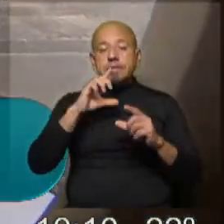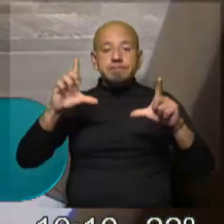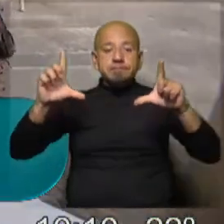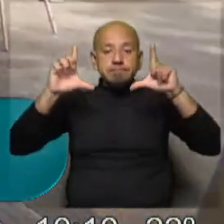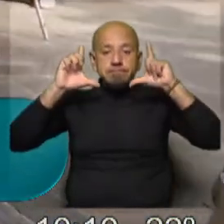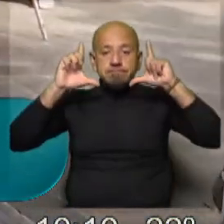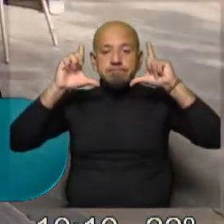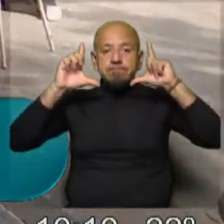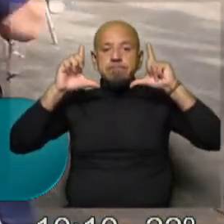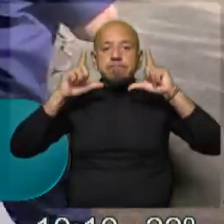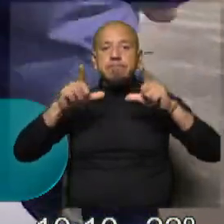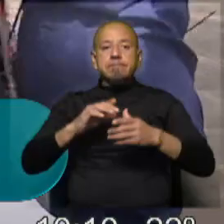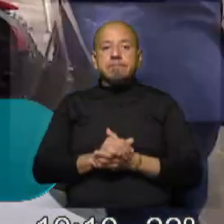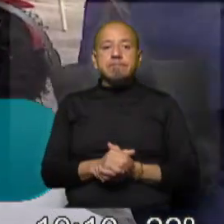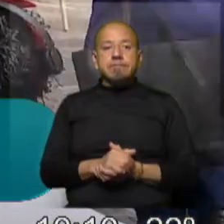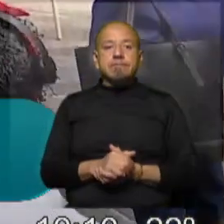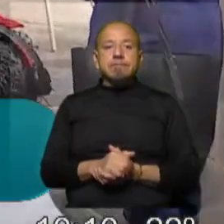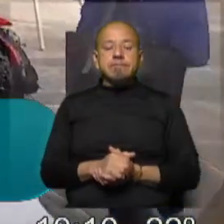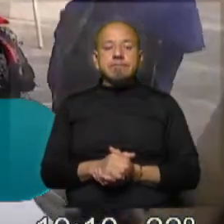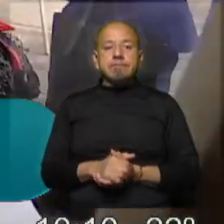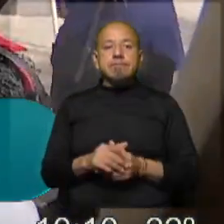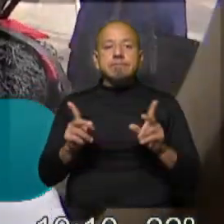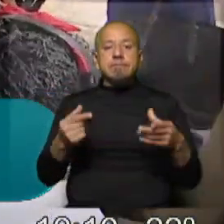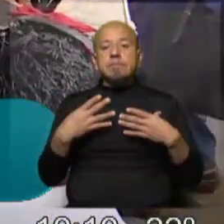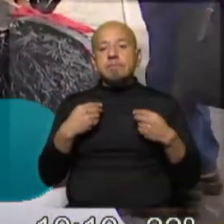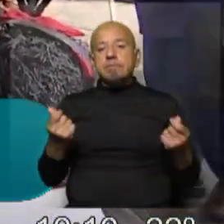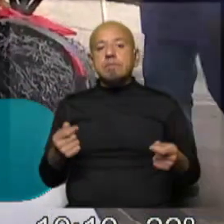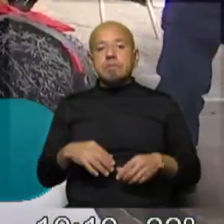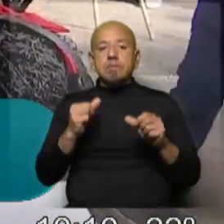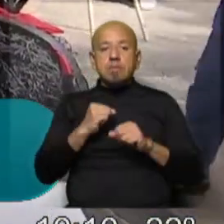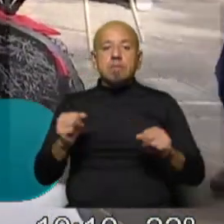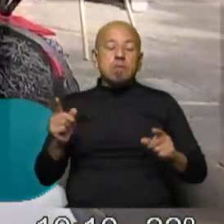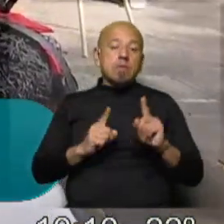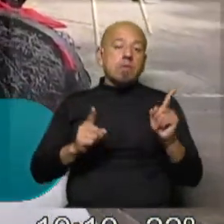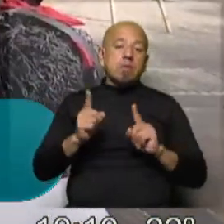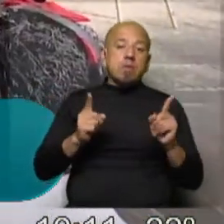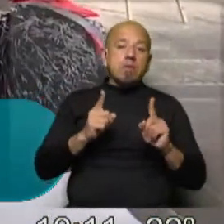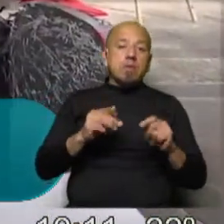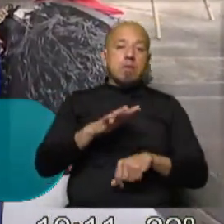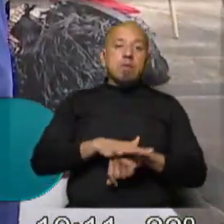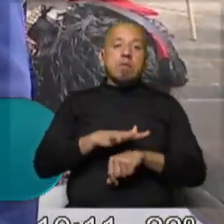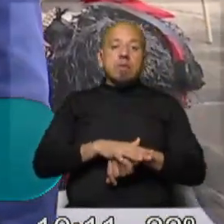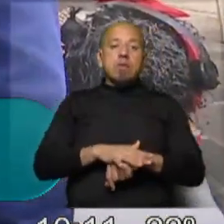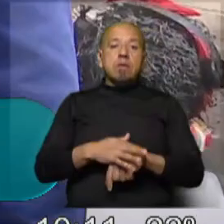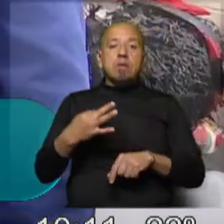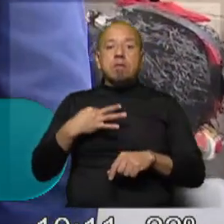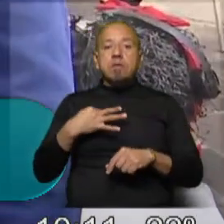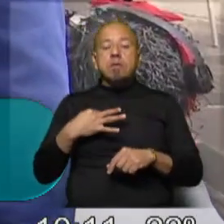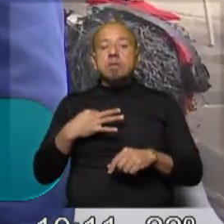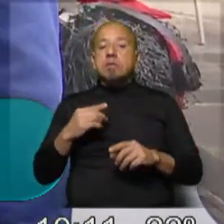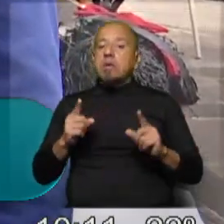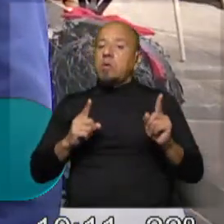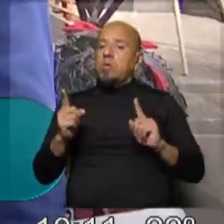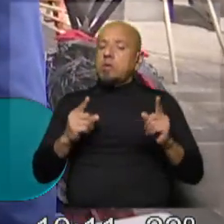poder también romper con el prejuicio y entender que todos podemos tener en algún momento de nuestra vida,